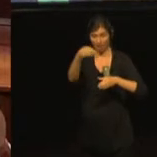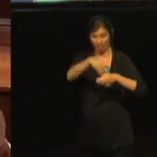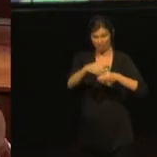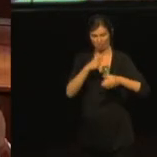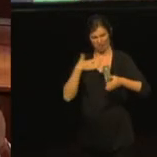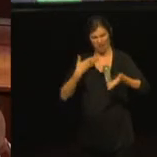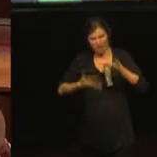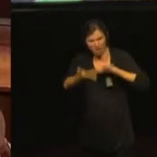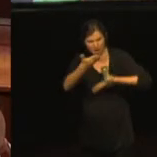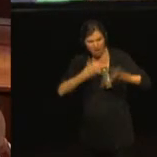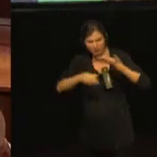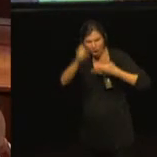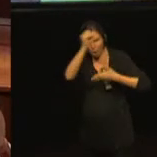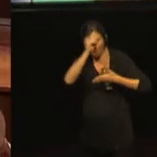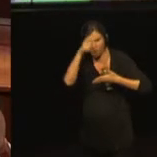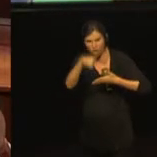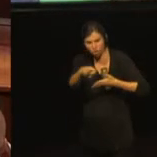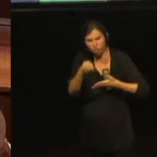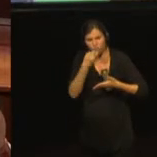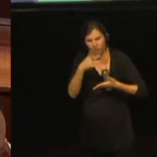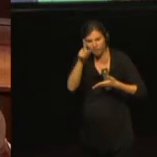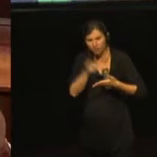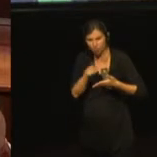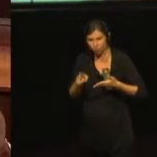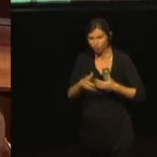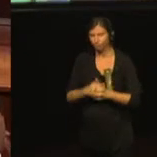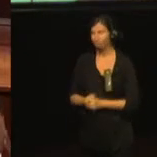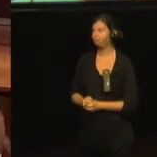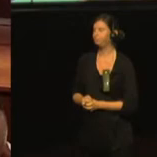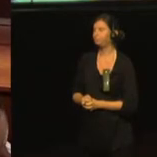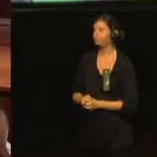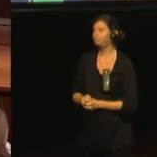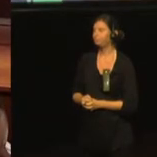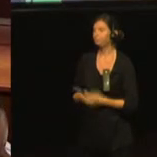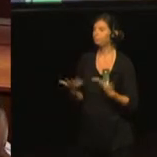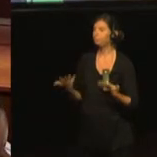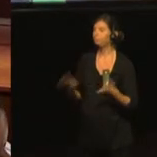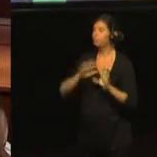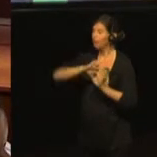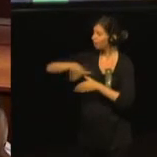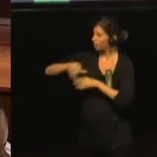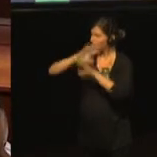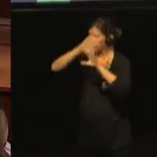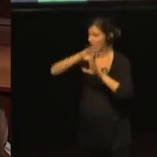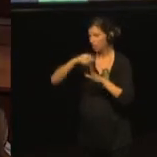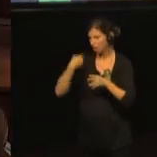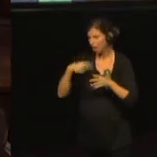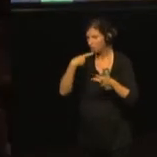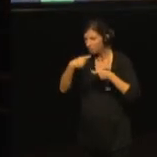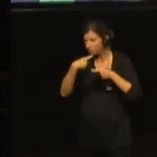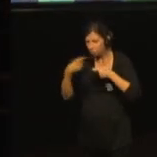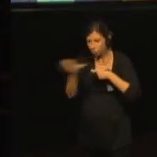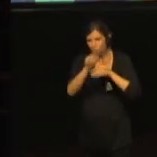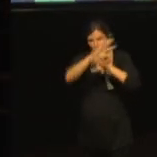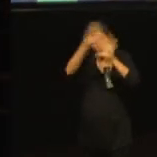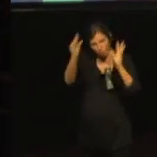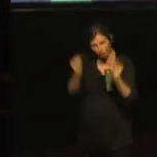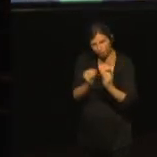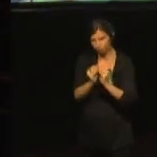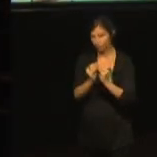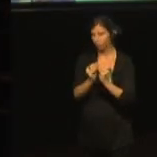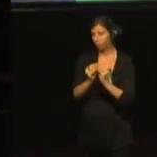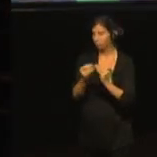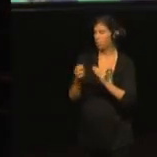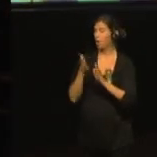este problema. Y después tomamos una decisión. Hablamos sobre los cuatro contenidos principales